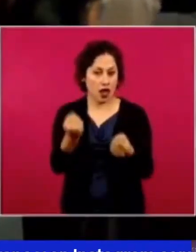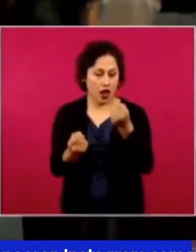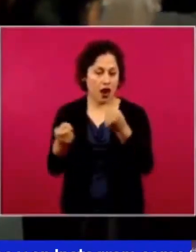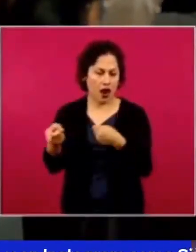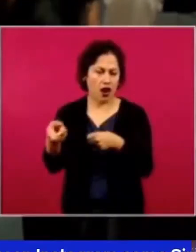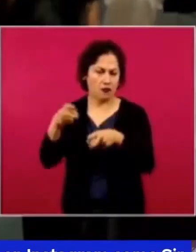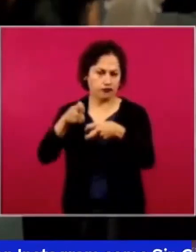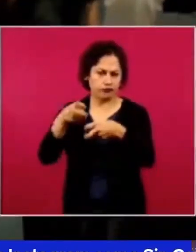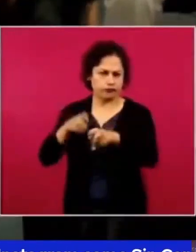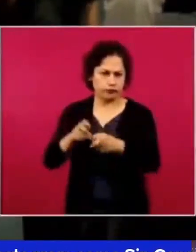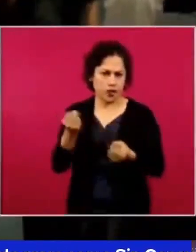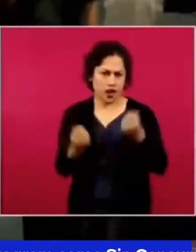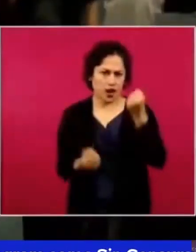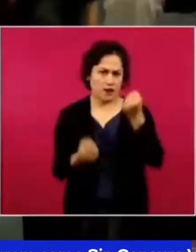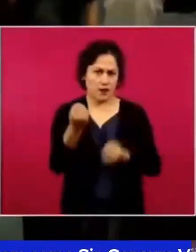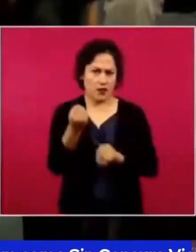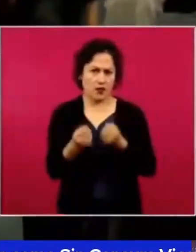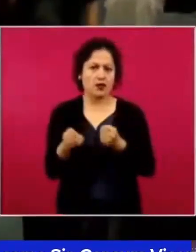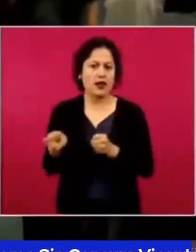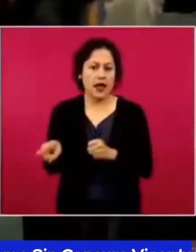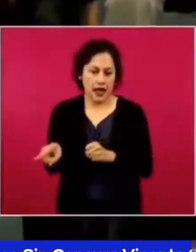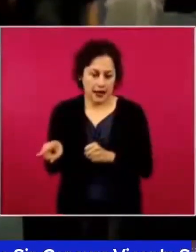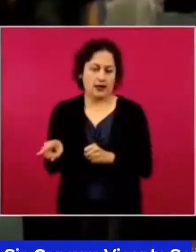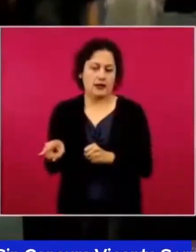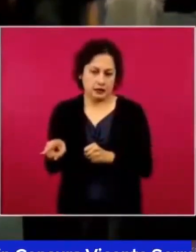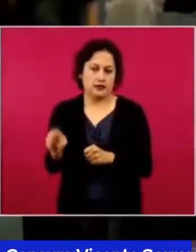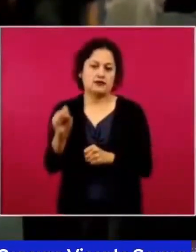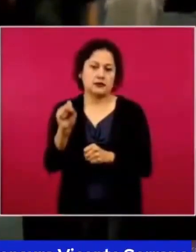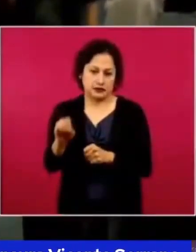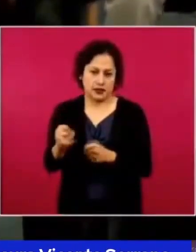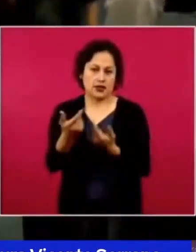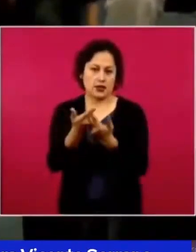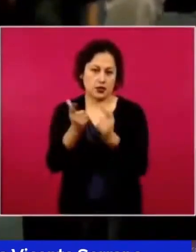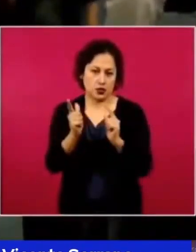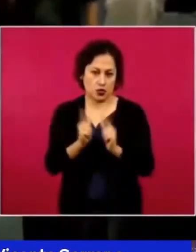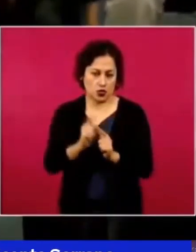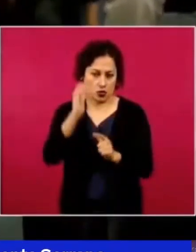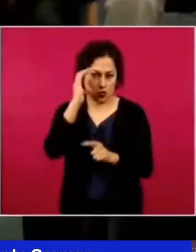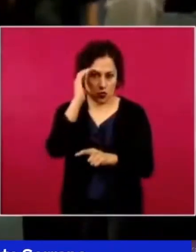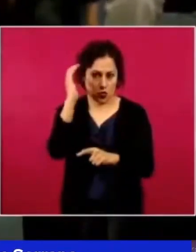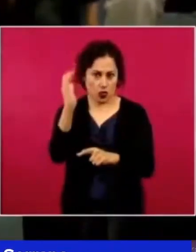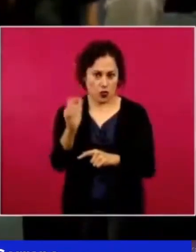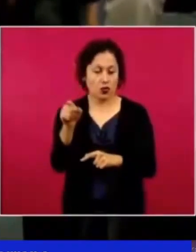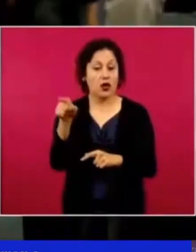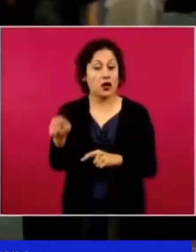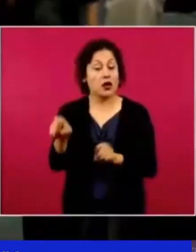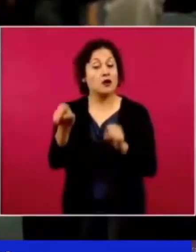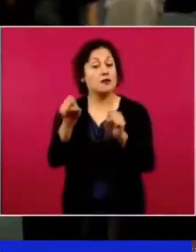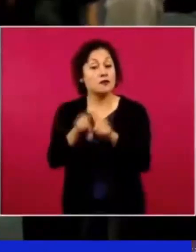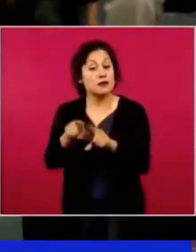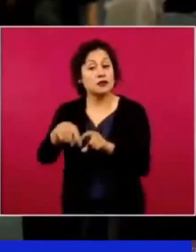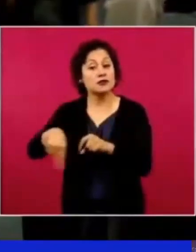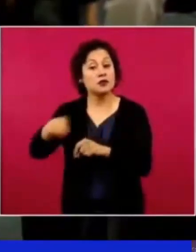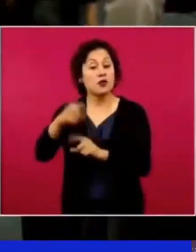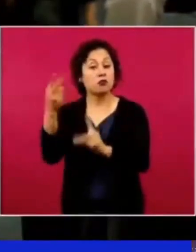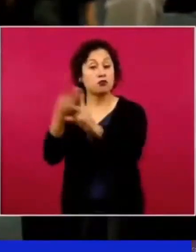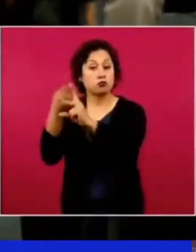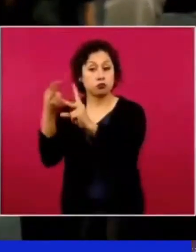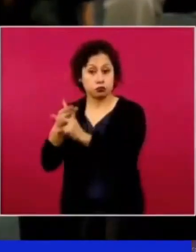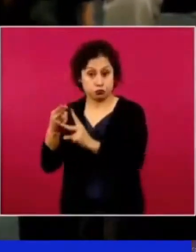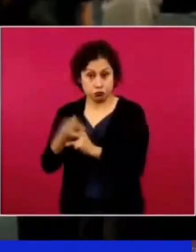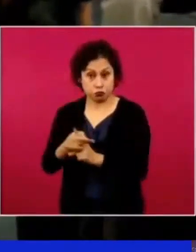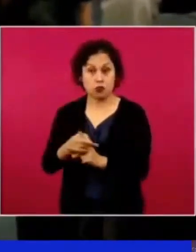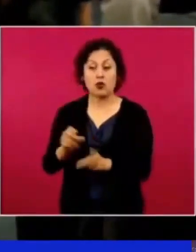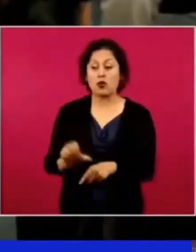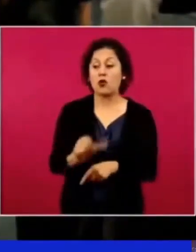realidad víctimas de un grupo sí armado tras el que fueron y que resultaron ejecutados no nada más estas personas, sino también las que